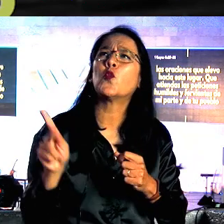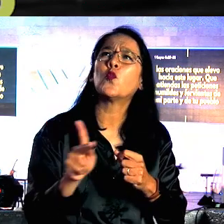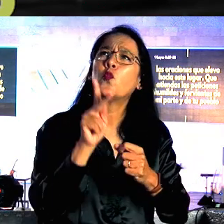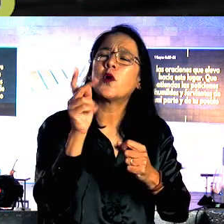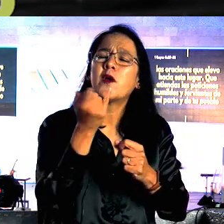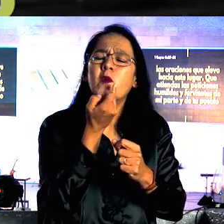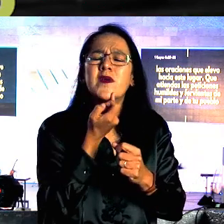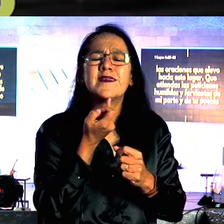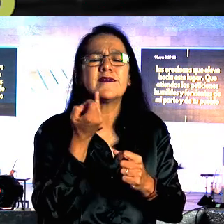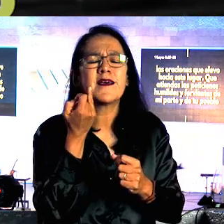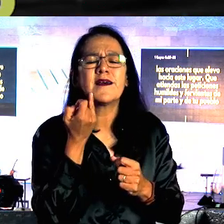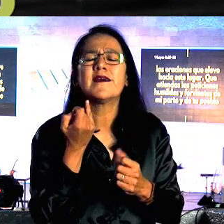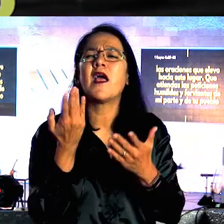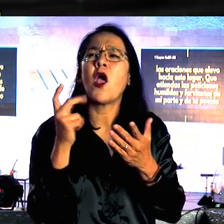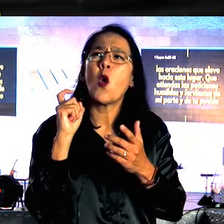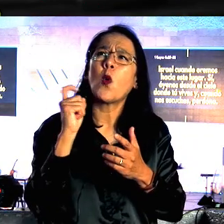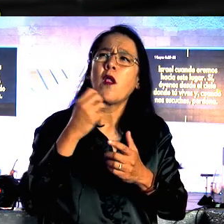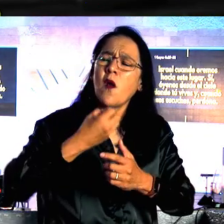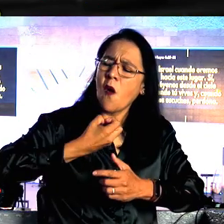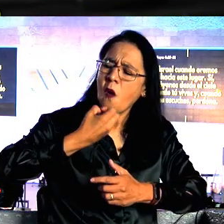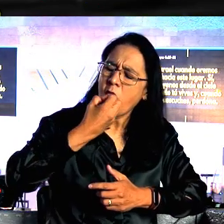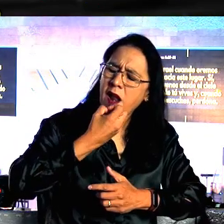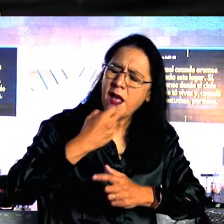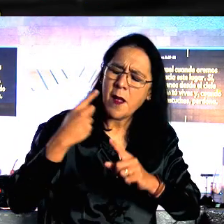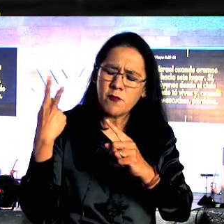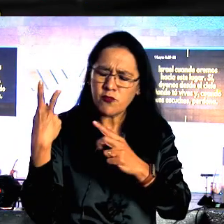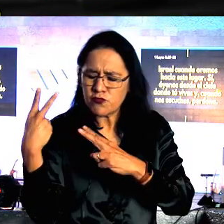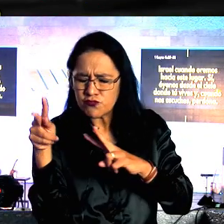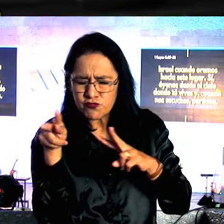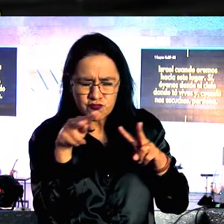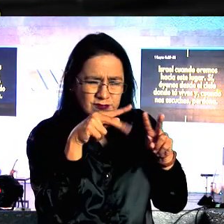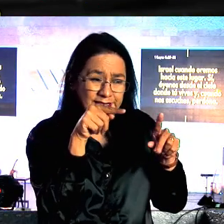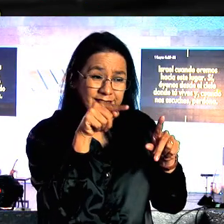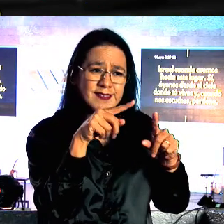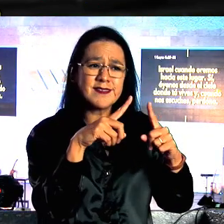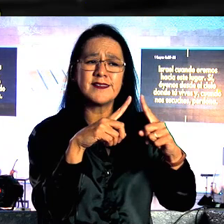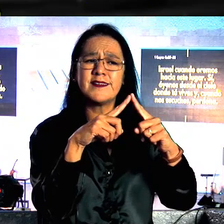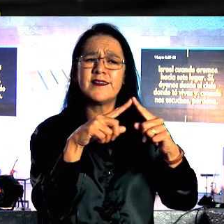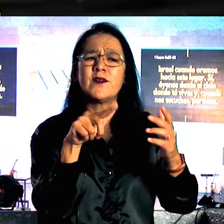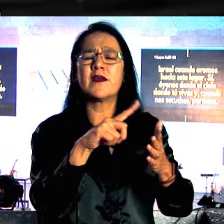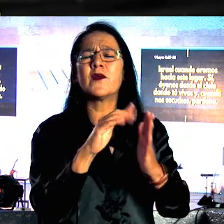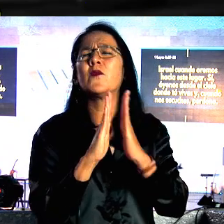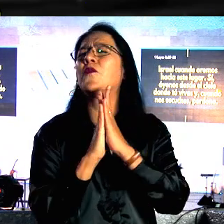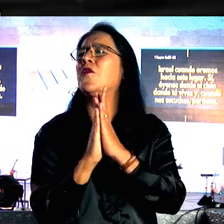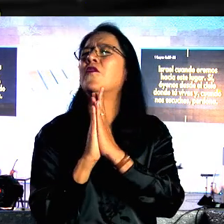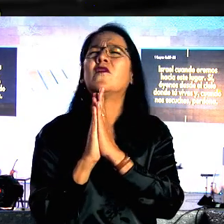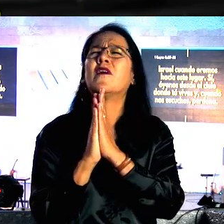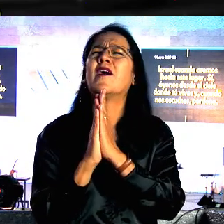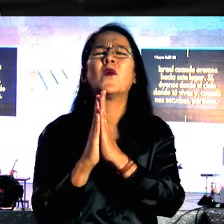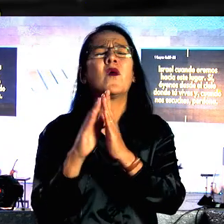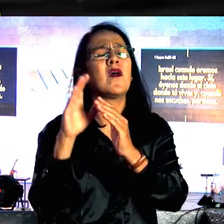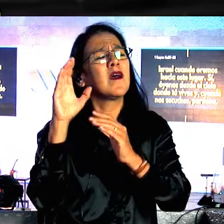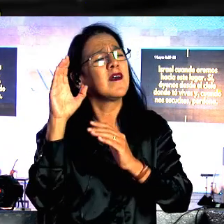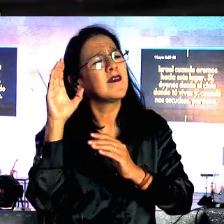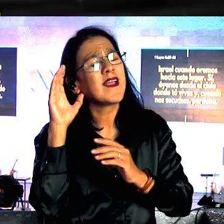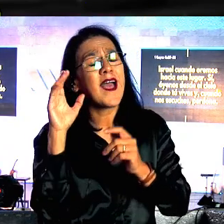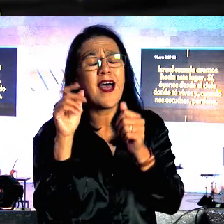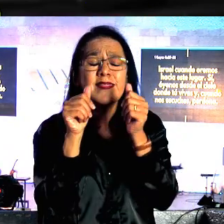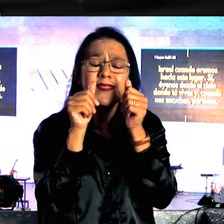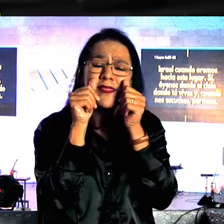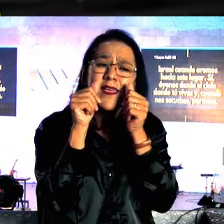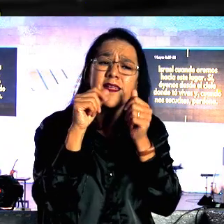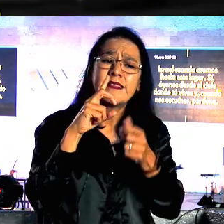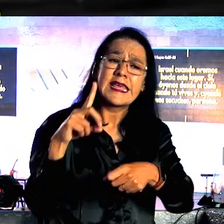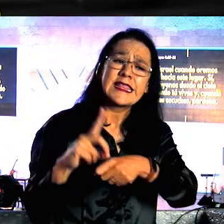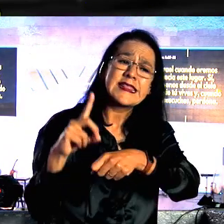Israel cuando oremos hacia este lugar. Sí, óyenos desde el cielo donde tú